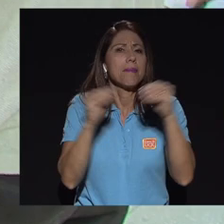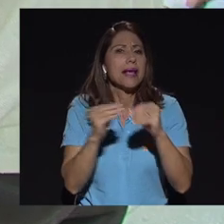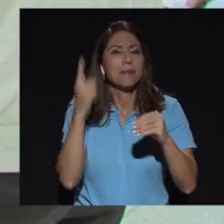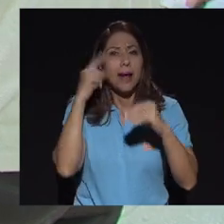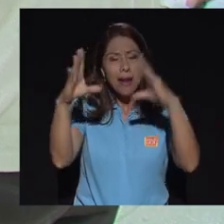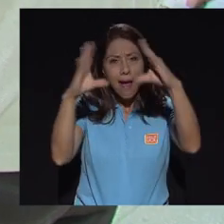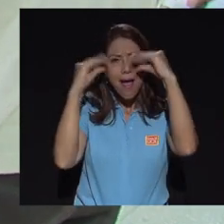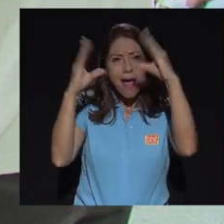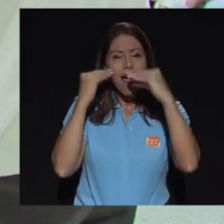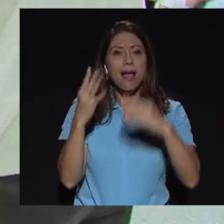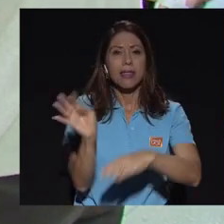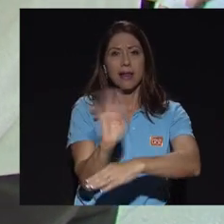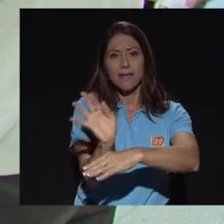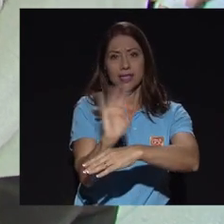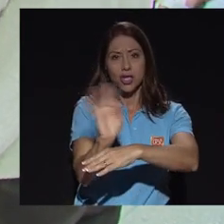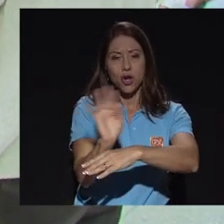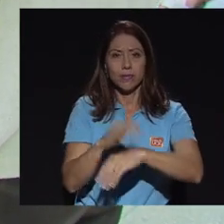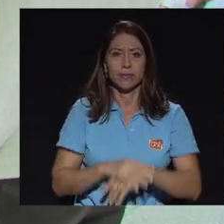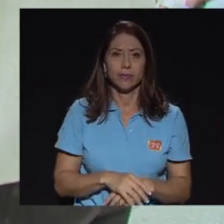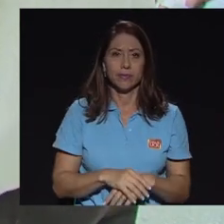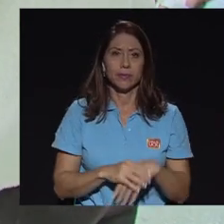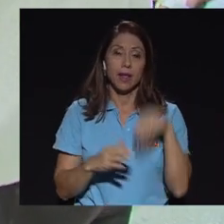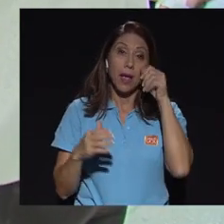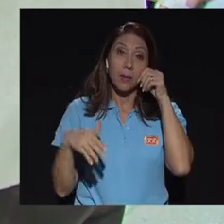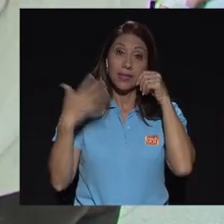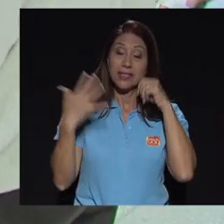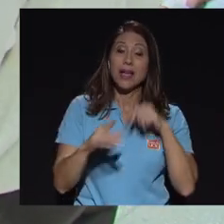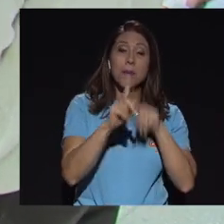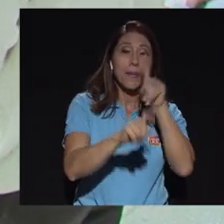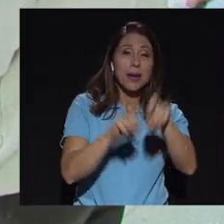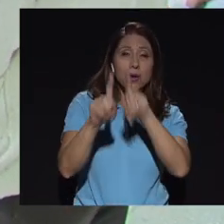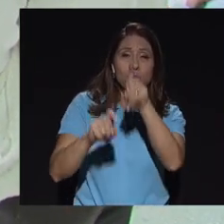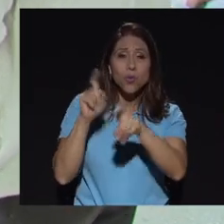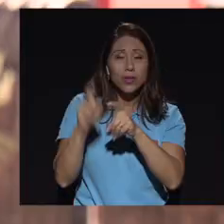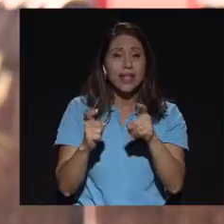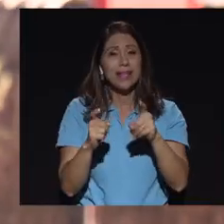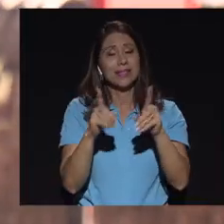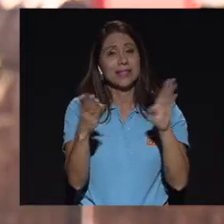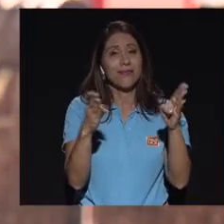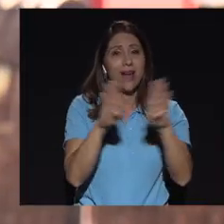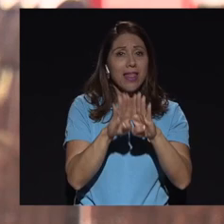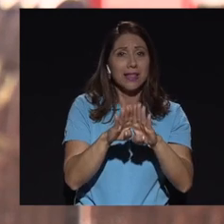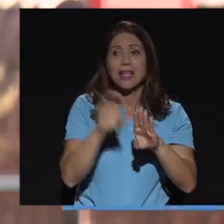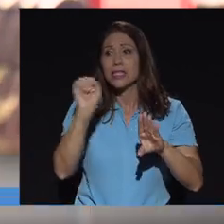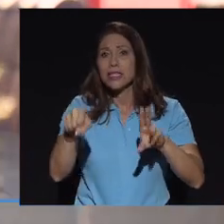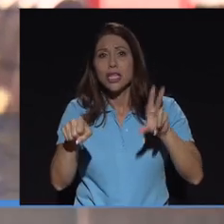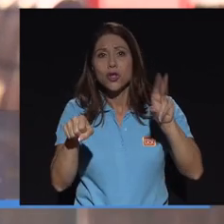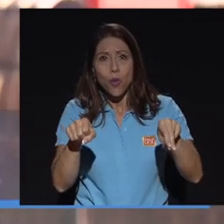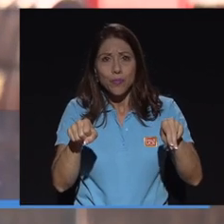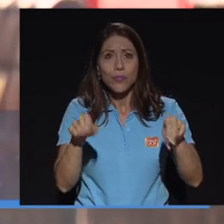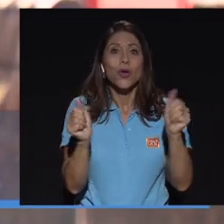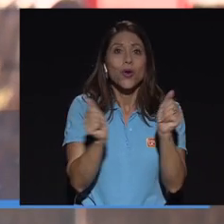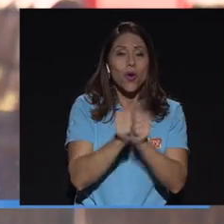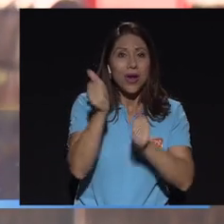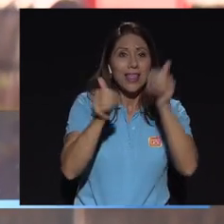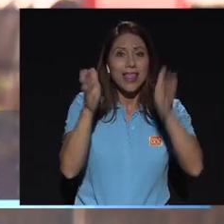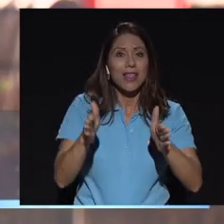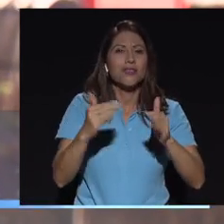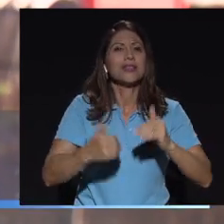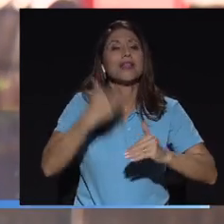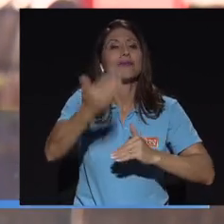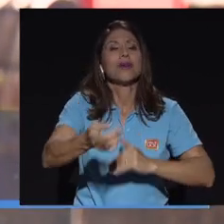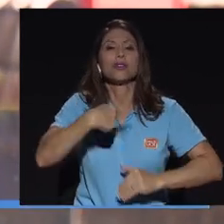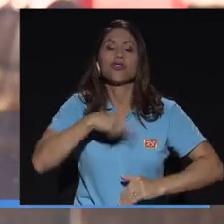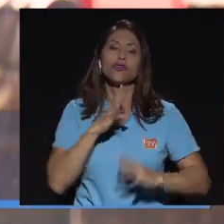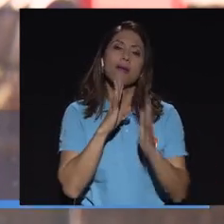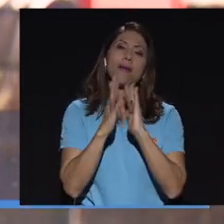televisión. Lejos de una encuesta de preguntas muy cerradas, opciones de sí, no, la lista de candidatos, lo que hicimos fue ponernos a conversar con las personas. Les preguntamos los